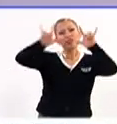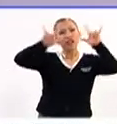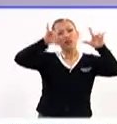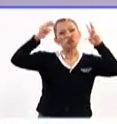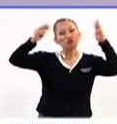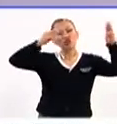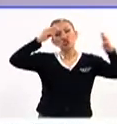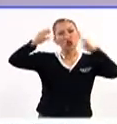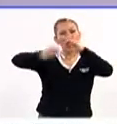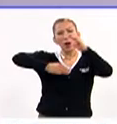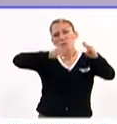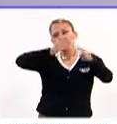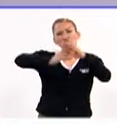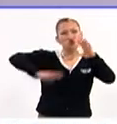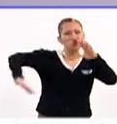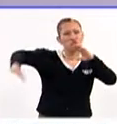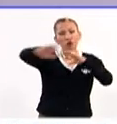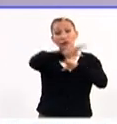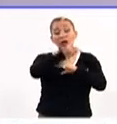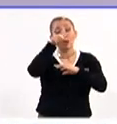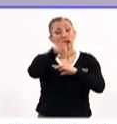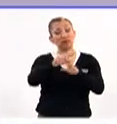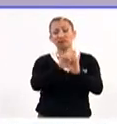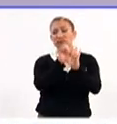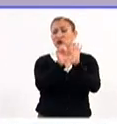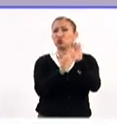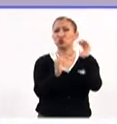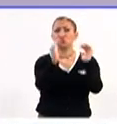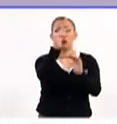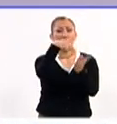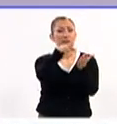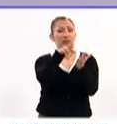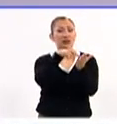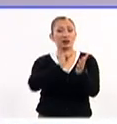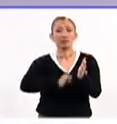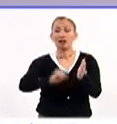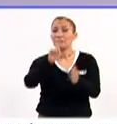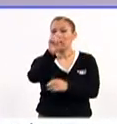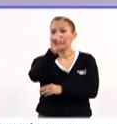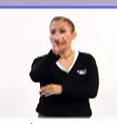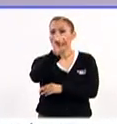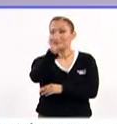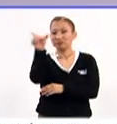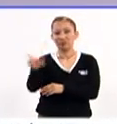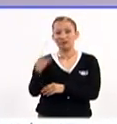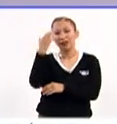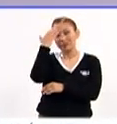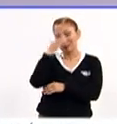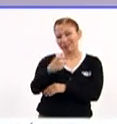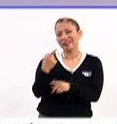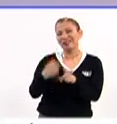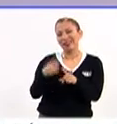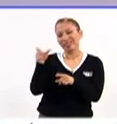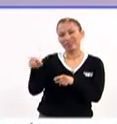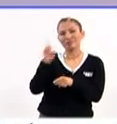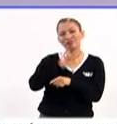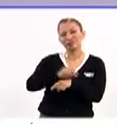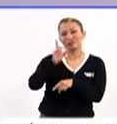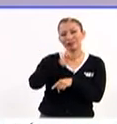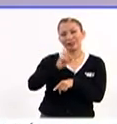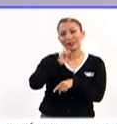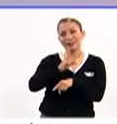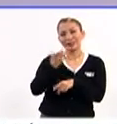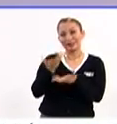y museos alrededor de todo el mundo y fue un ícono de la pintura del siglo XX. Seguramente ya saben de quién estoy